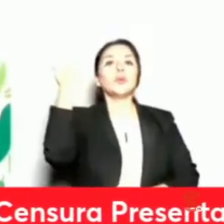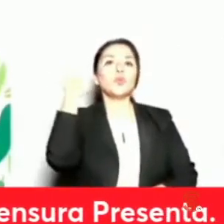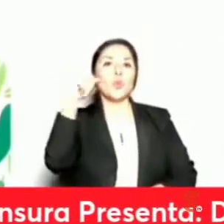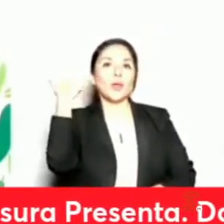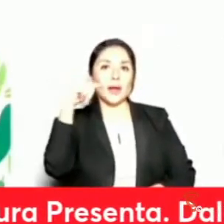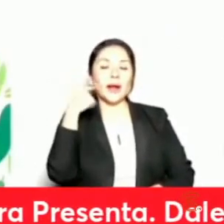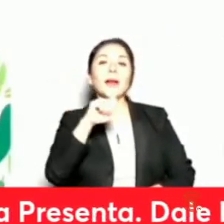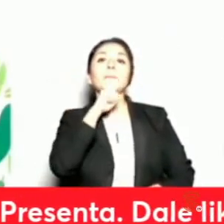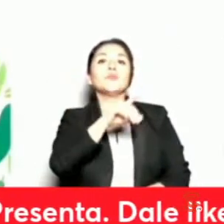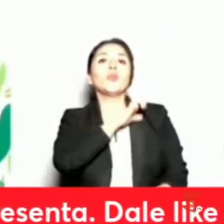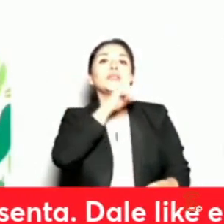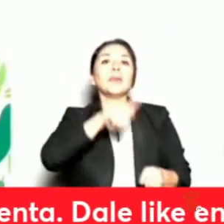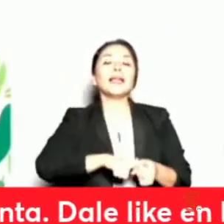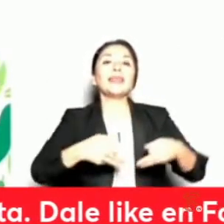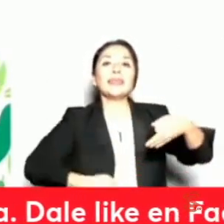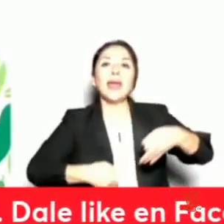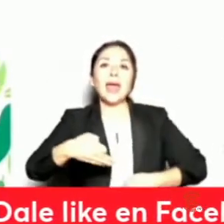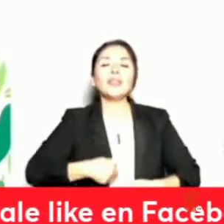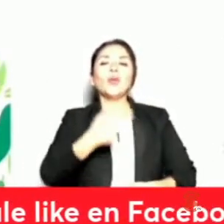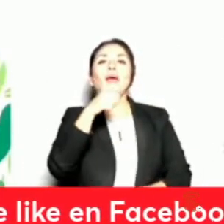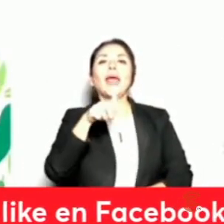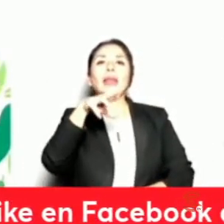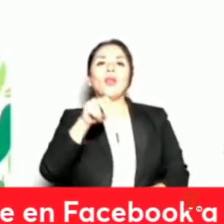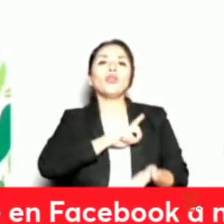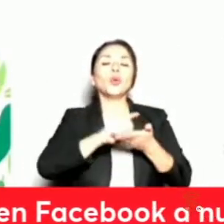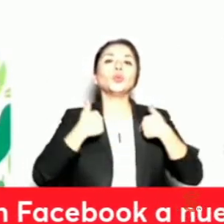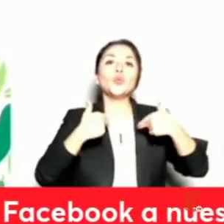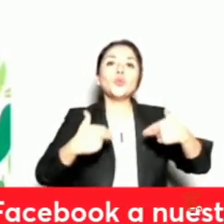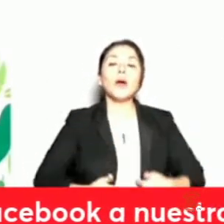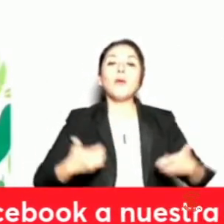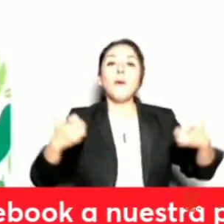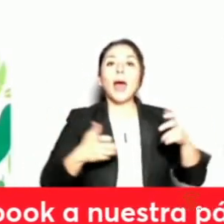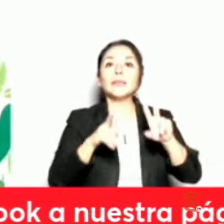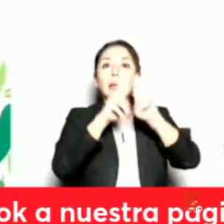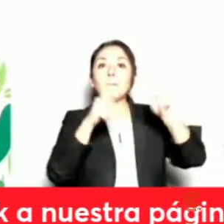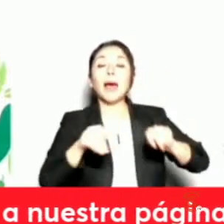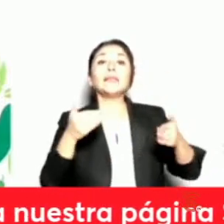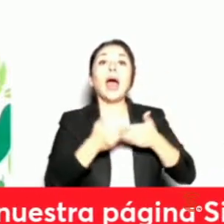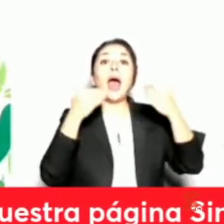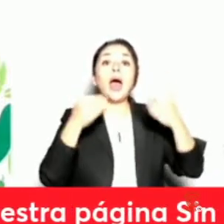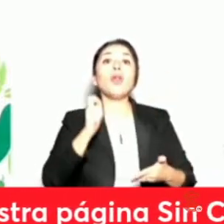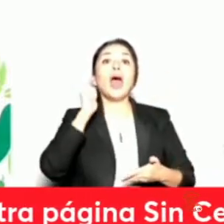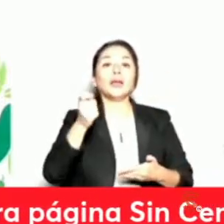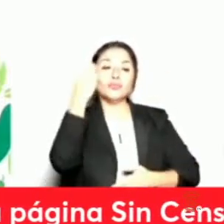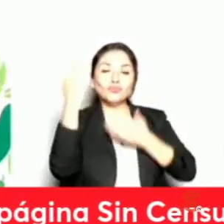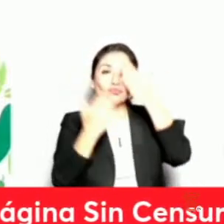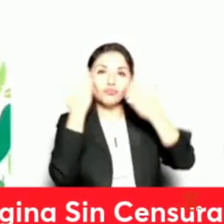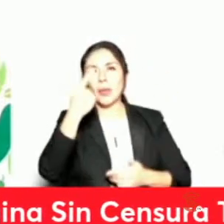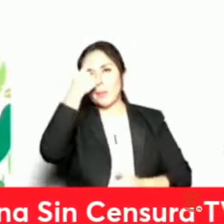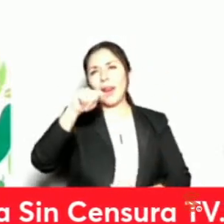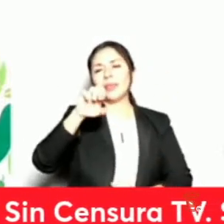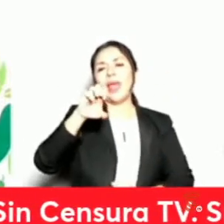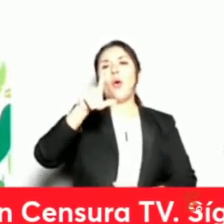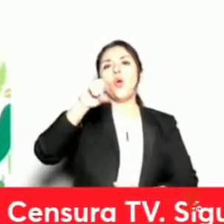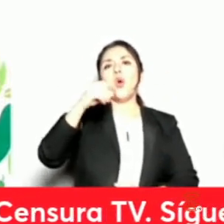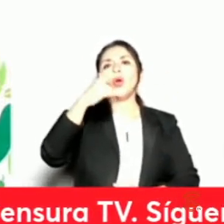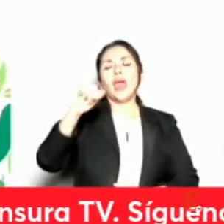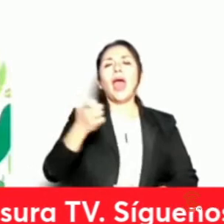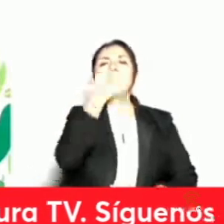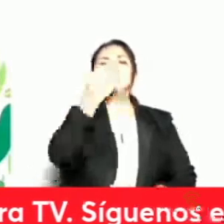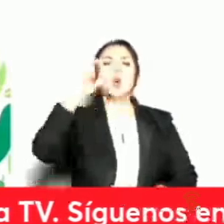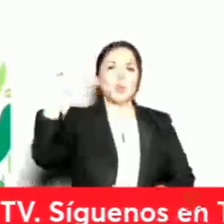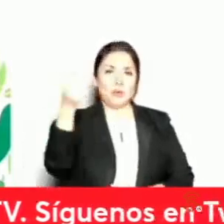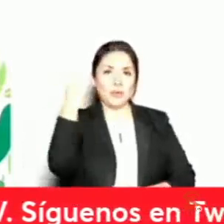Guadalajara, especialista en teatro, género, derechos humanos y construcción de paz. Actualmente es maestrante en teología por la Universidad